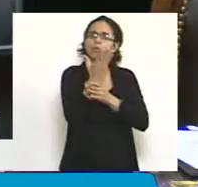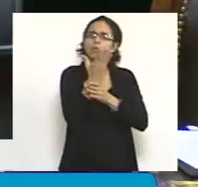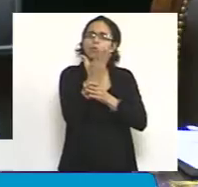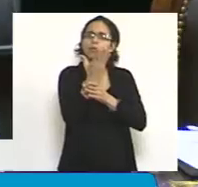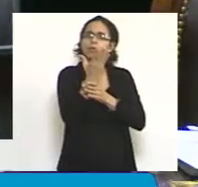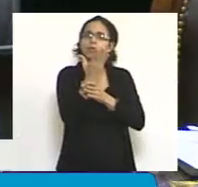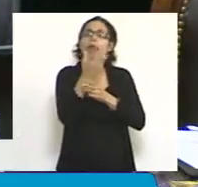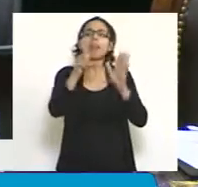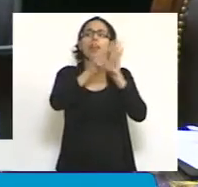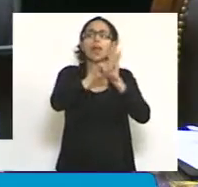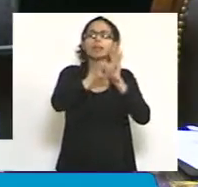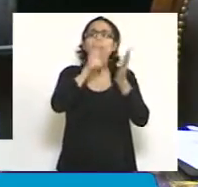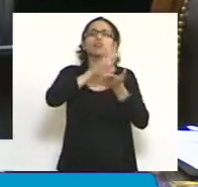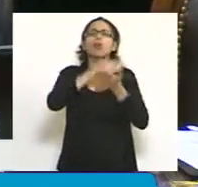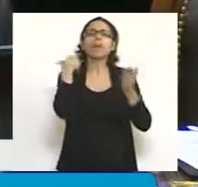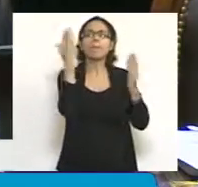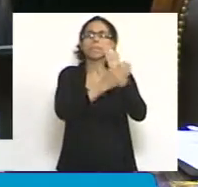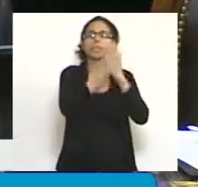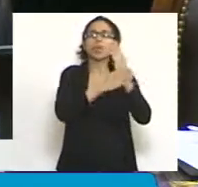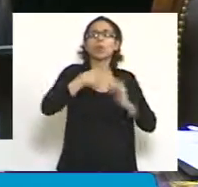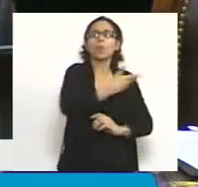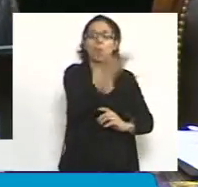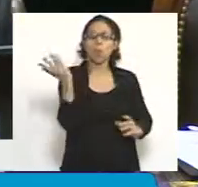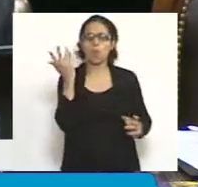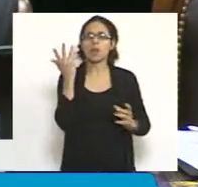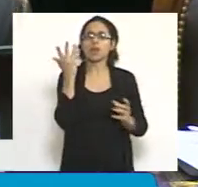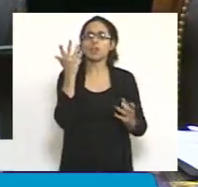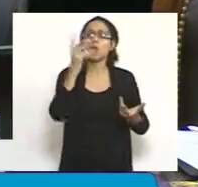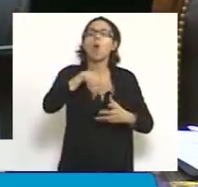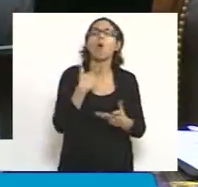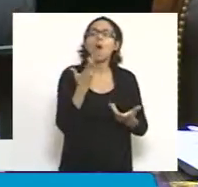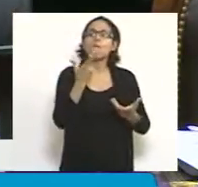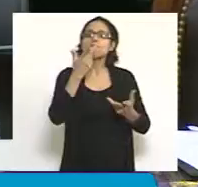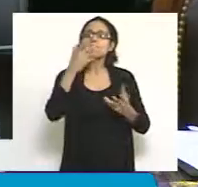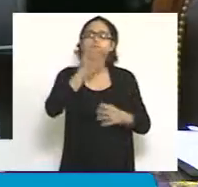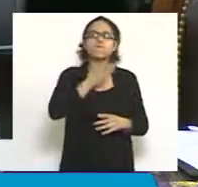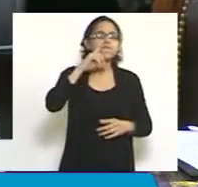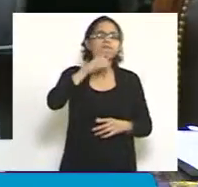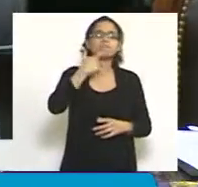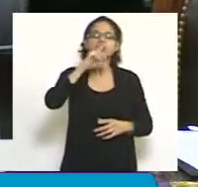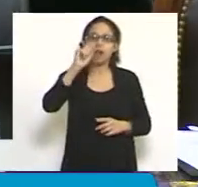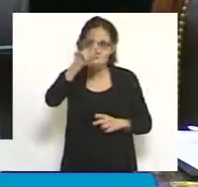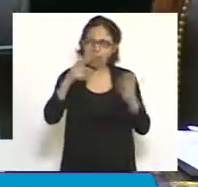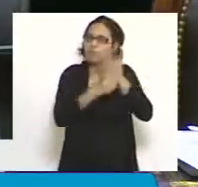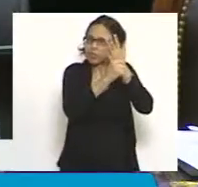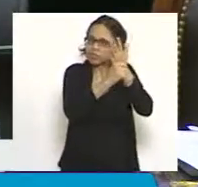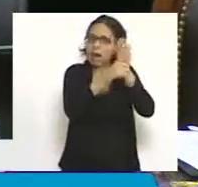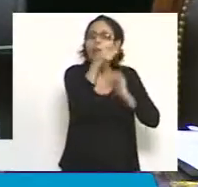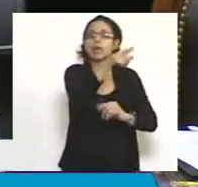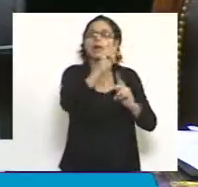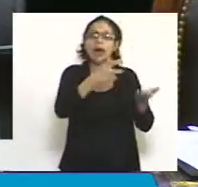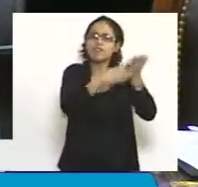de la ley del Ministerio Público Fiscal, donde allí claramente vemos una ampliación de las